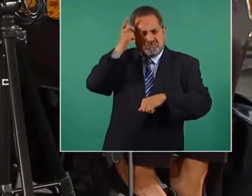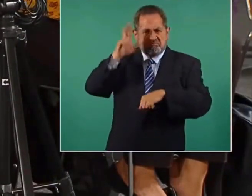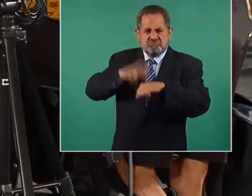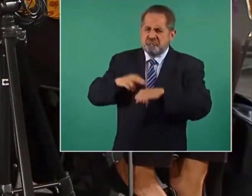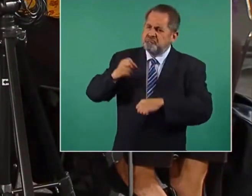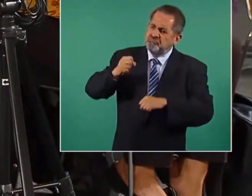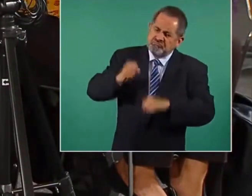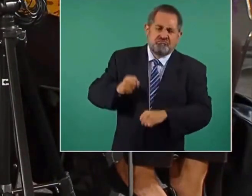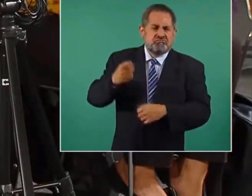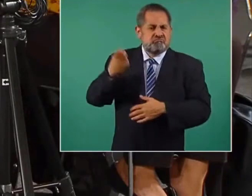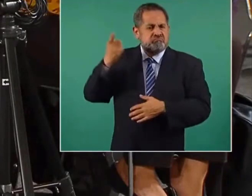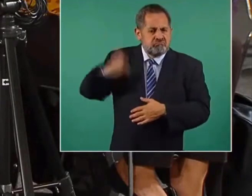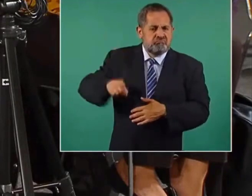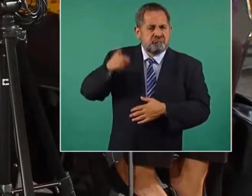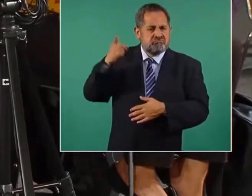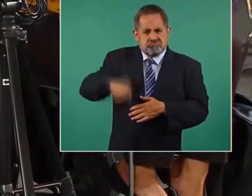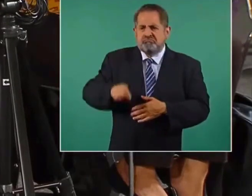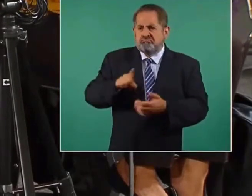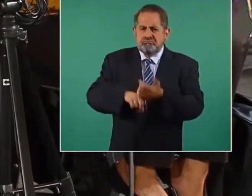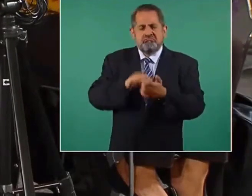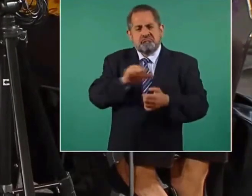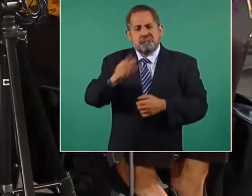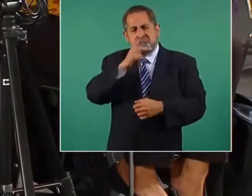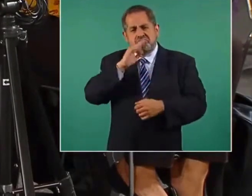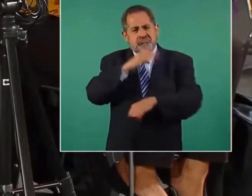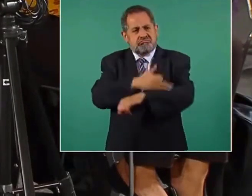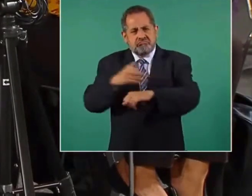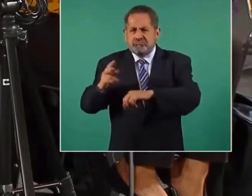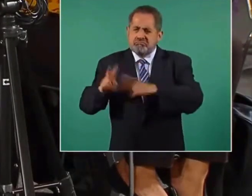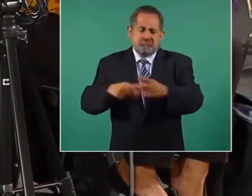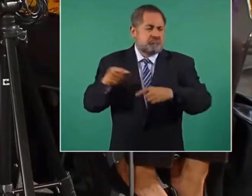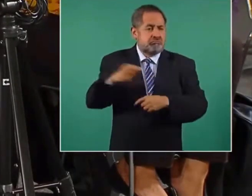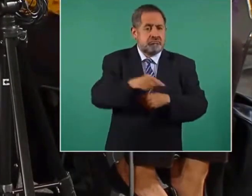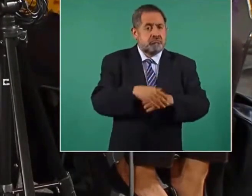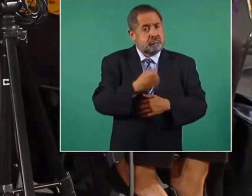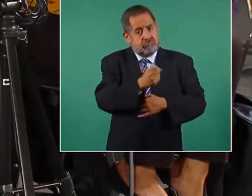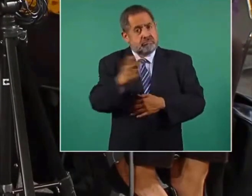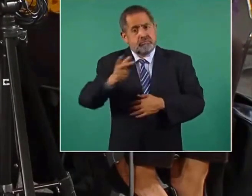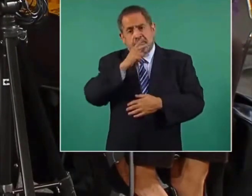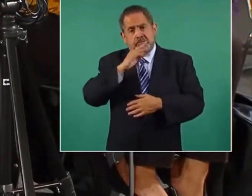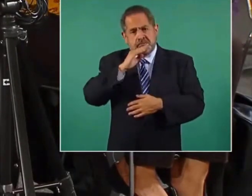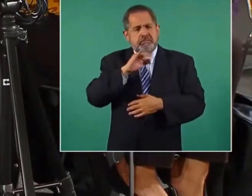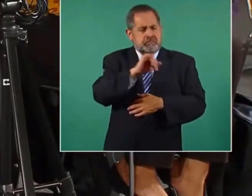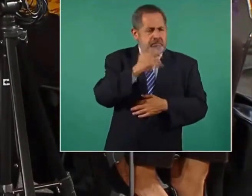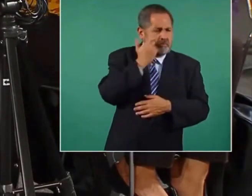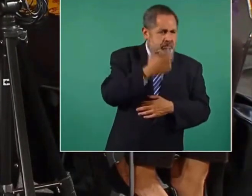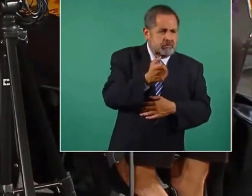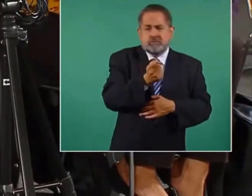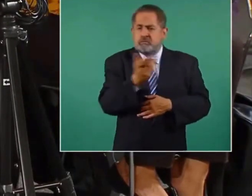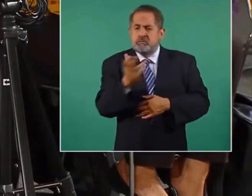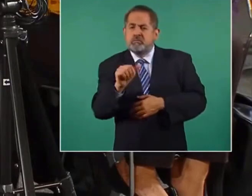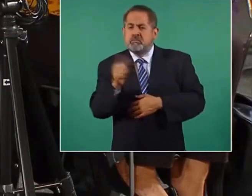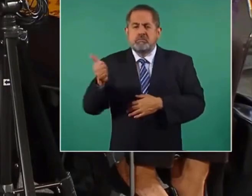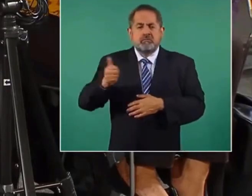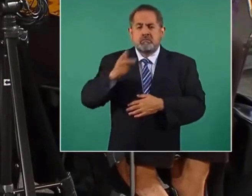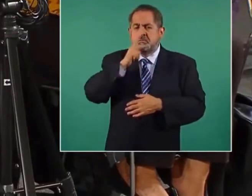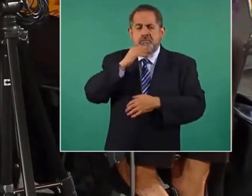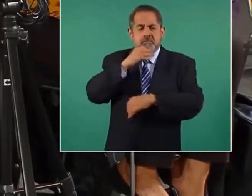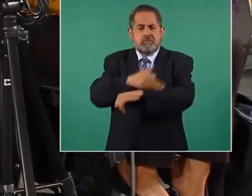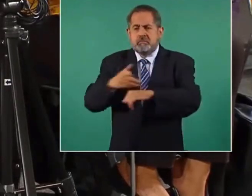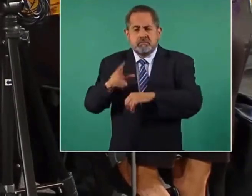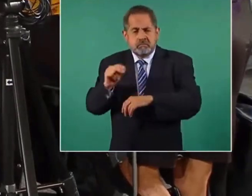manera está pues obligando a los padres de familia que acudan hay padres de familia que si quieren llevar a sus hijos pero las